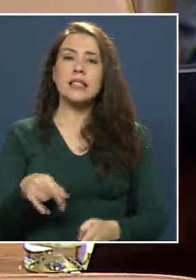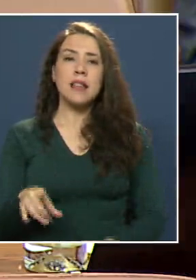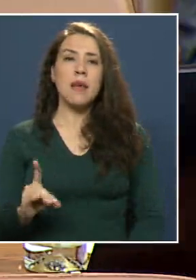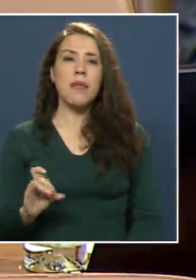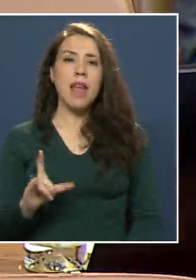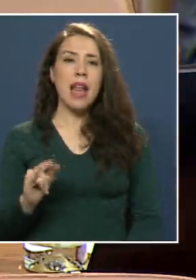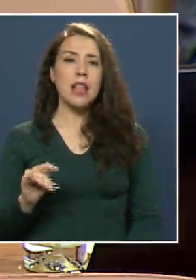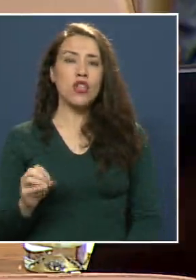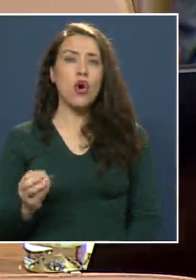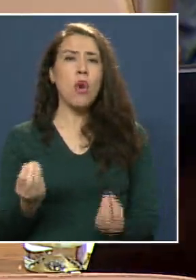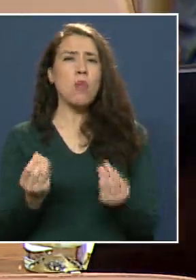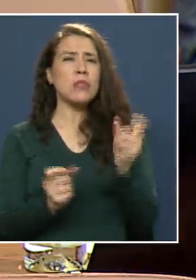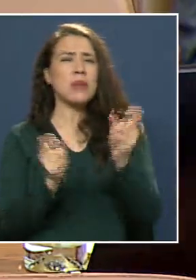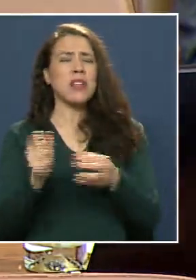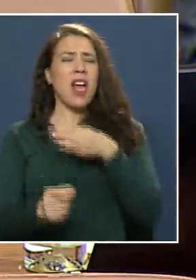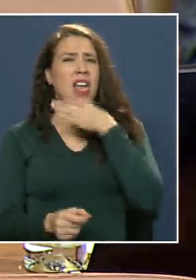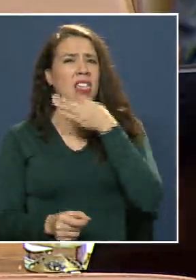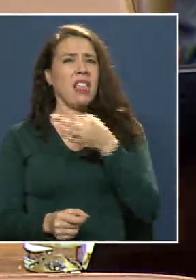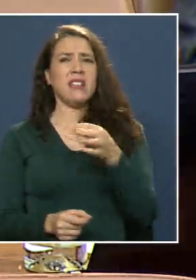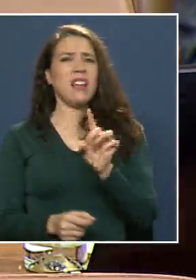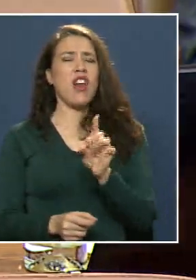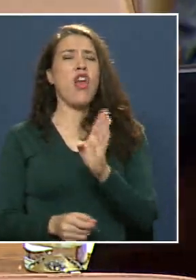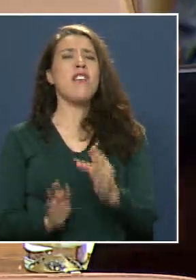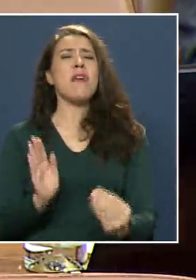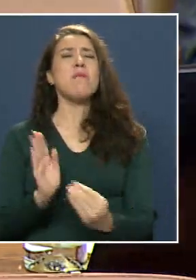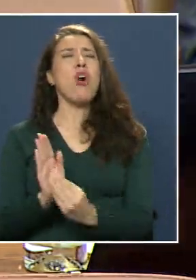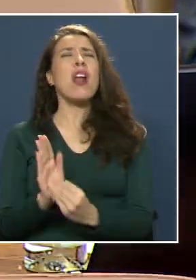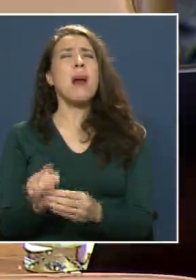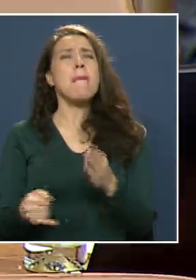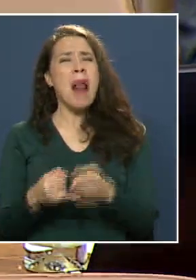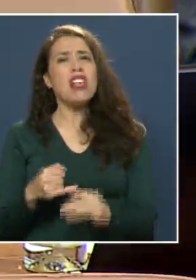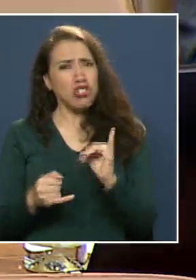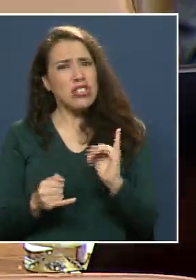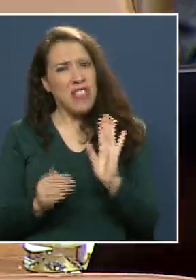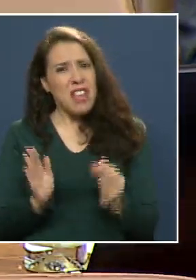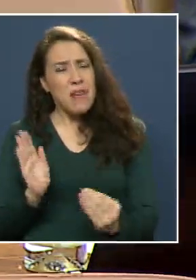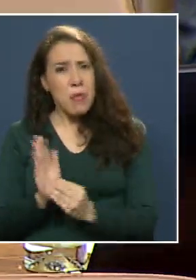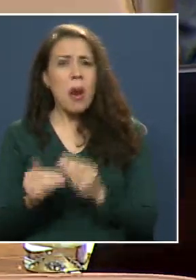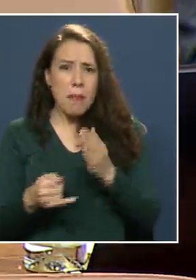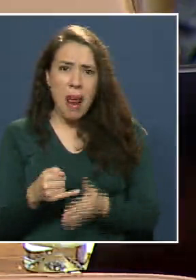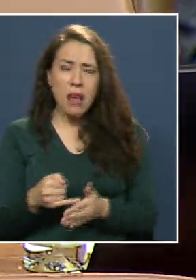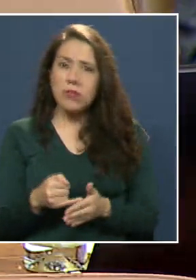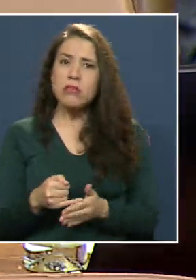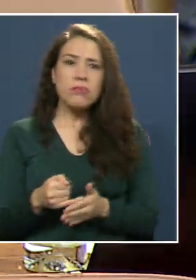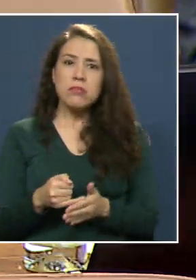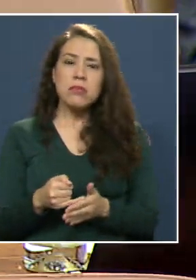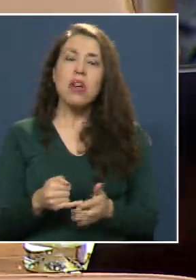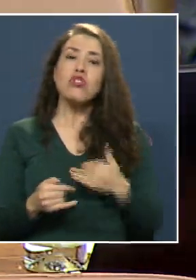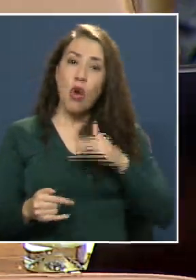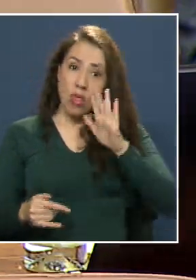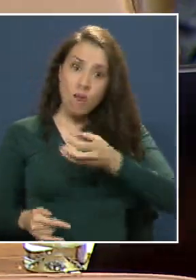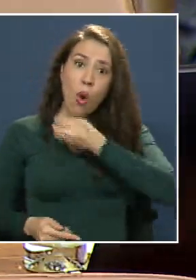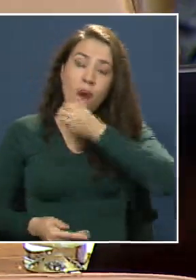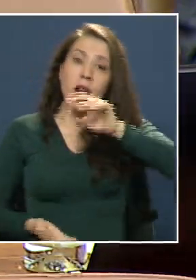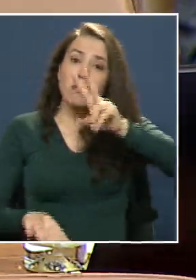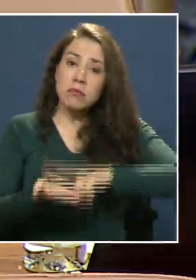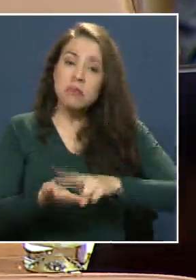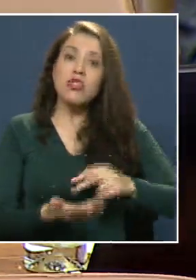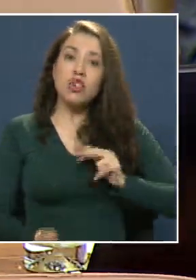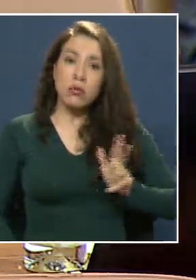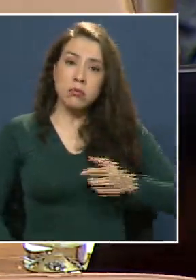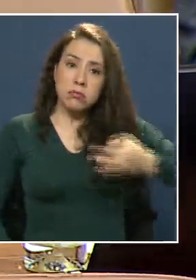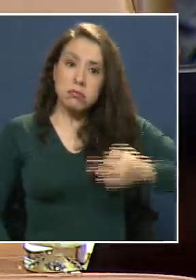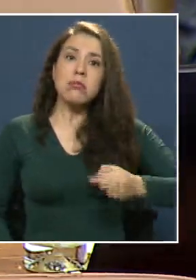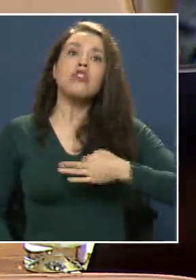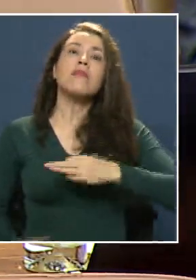delitos, cuando muchos opinaban que tenía que haber un plazo de prescripción mayor. Nobleza obliga también